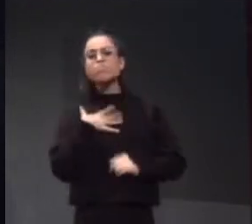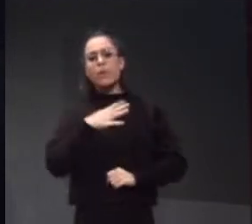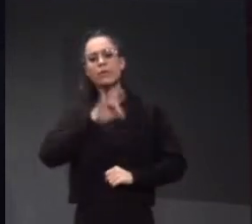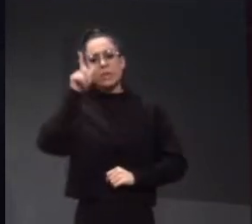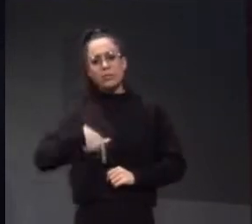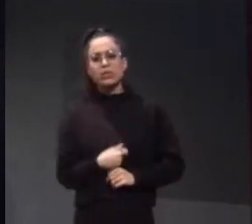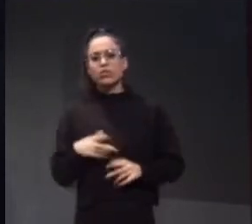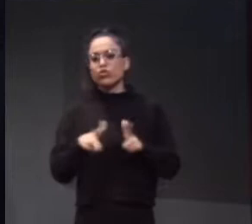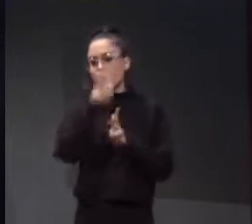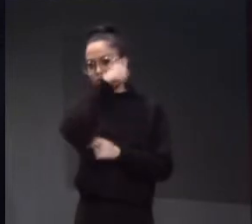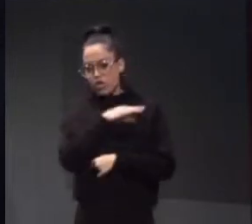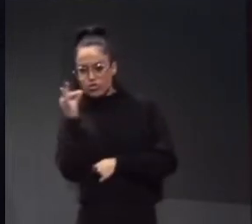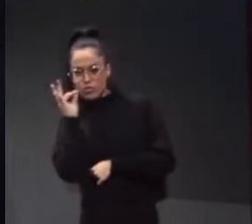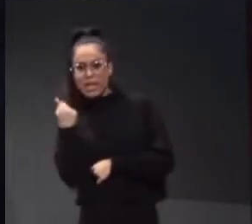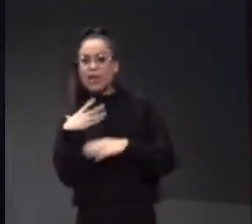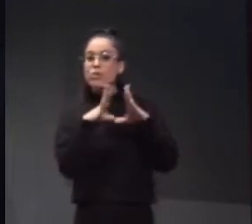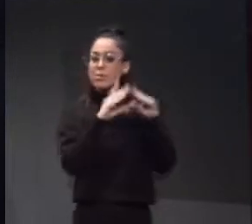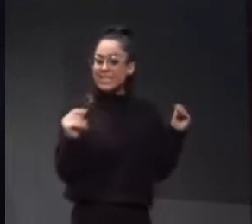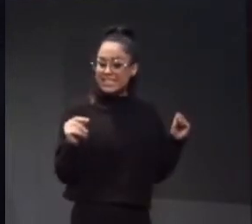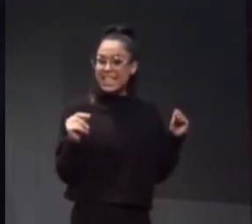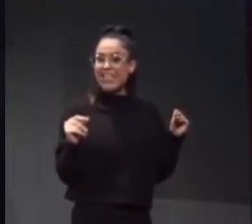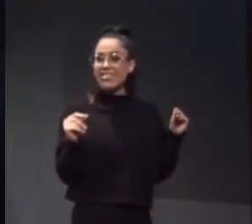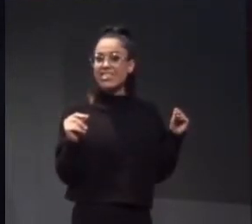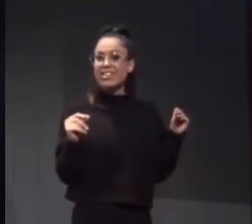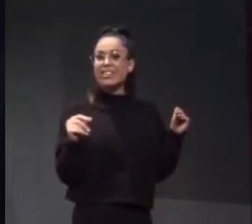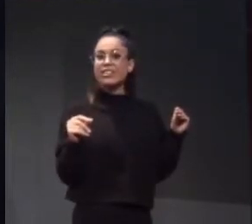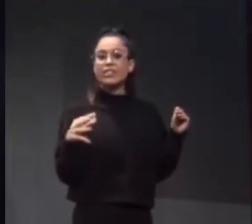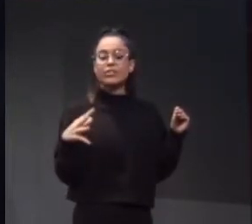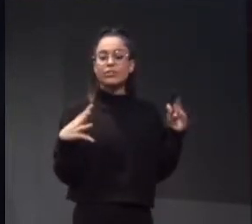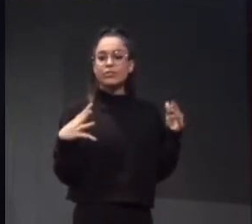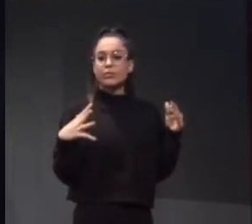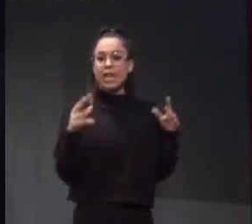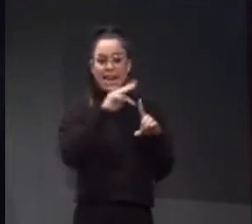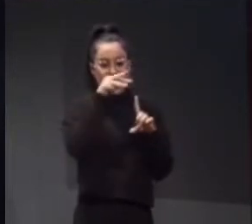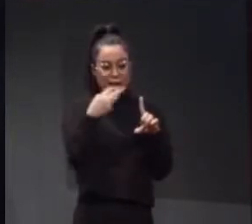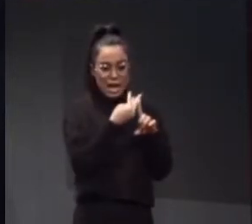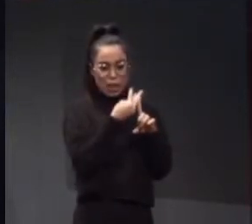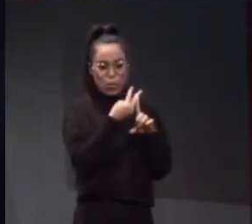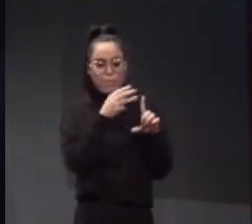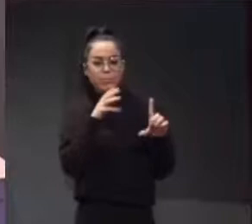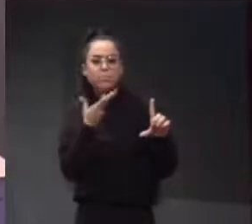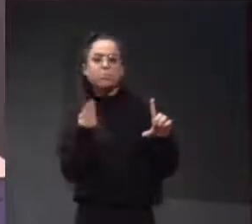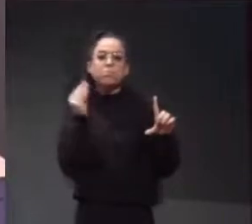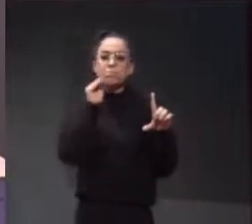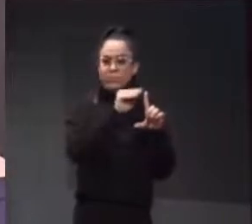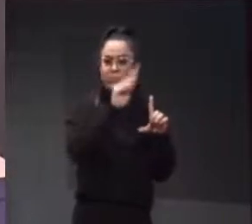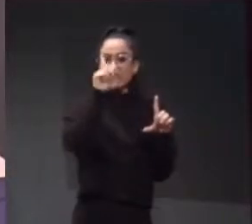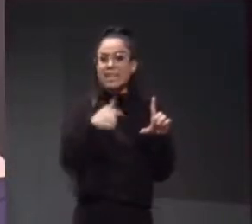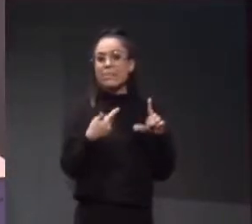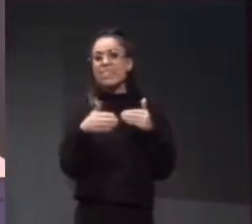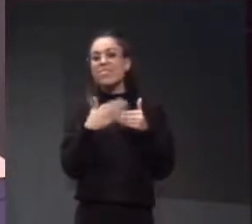y las sesiones de la universidad del barrio se graban y se cuelgan en la web del teatro el barrio también en diario público